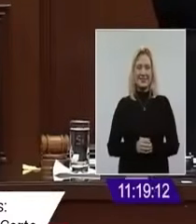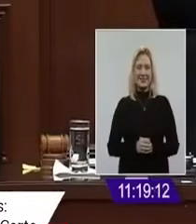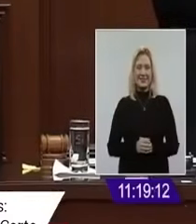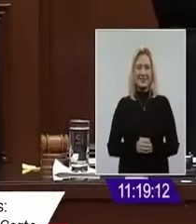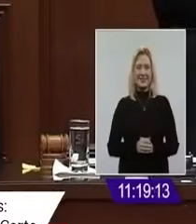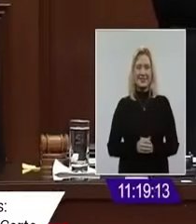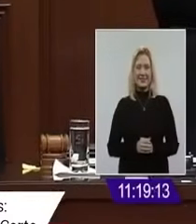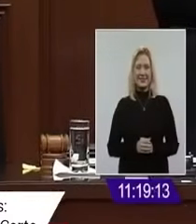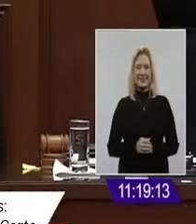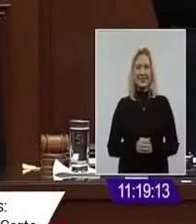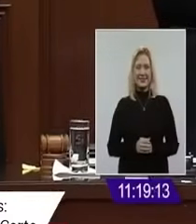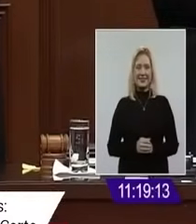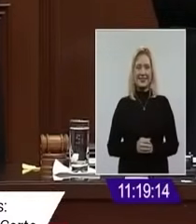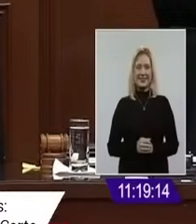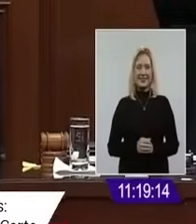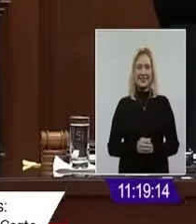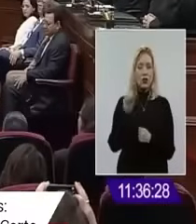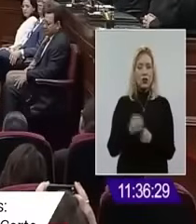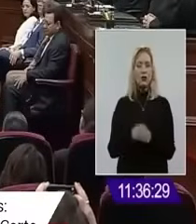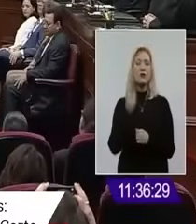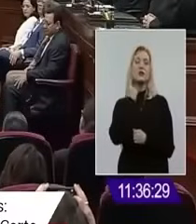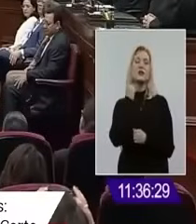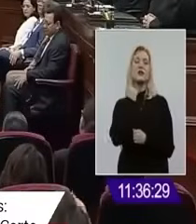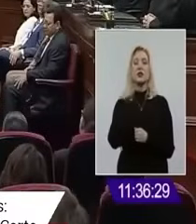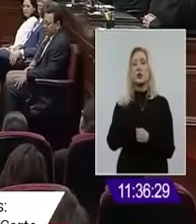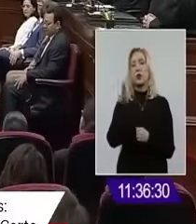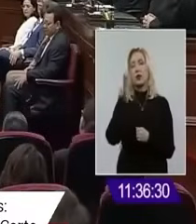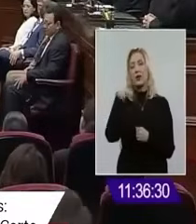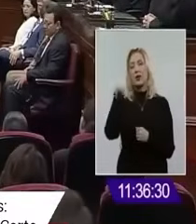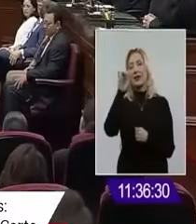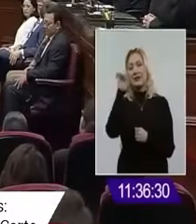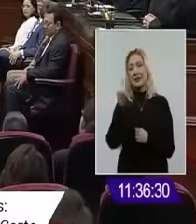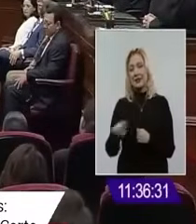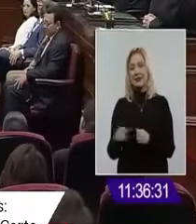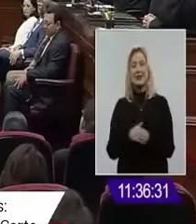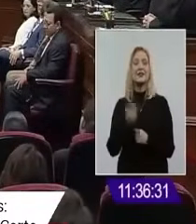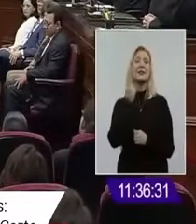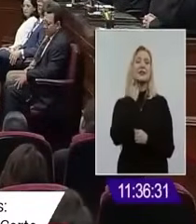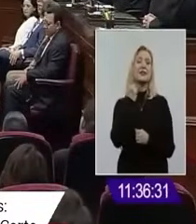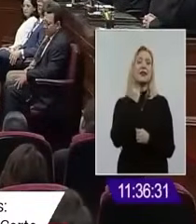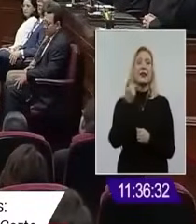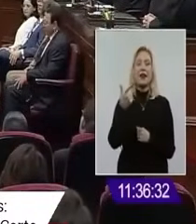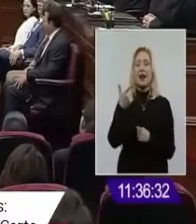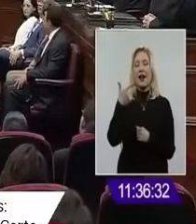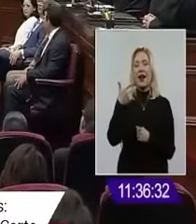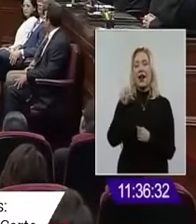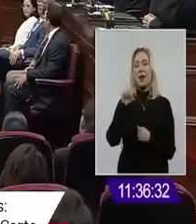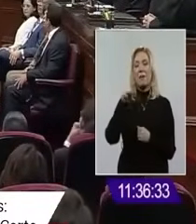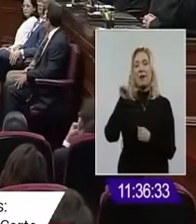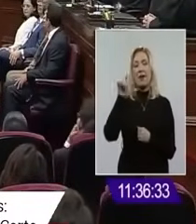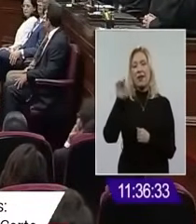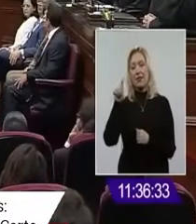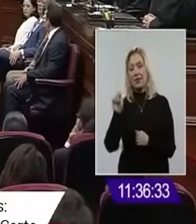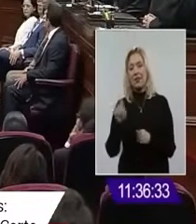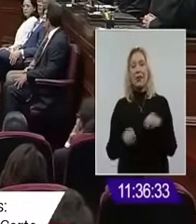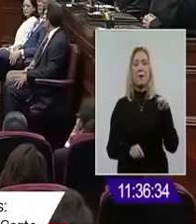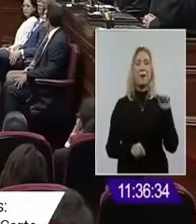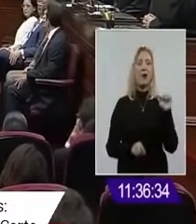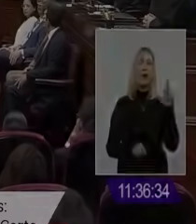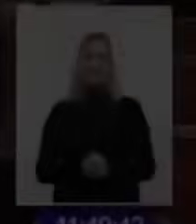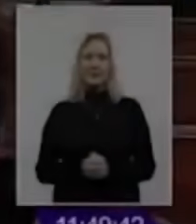a la Suprema Corte de Justicia de la Nación y que no proviene de estas familias que prácticamente la han controlado durante mucho